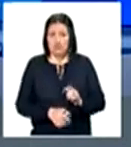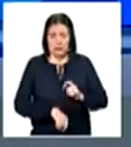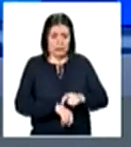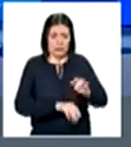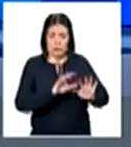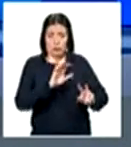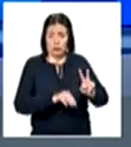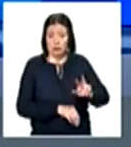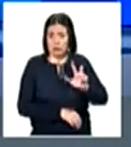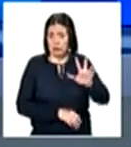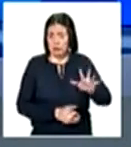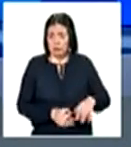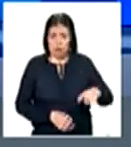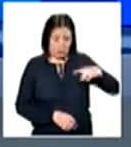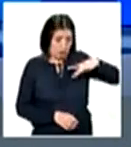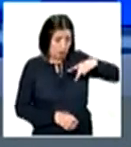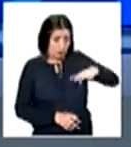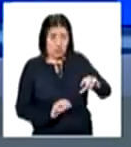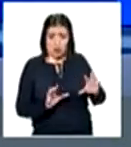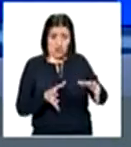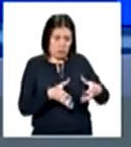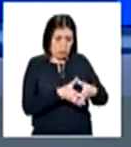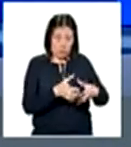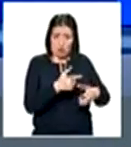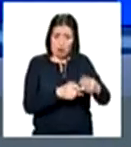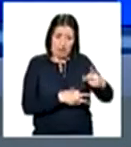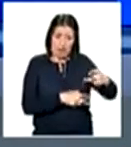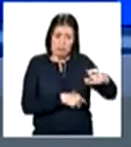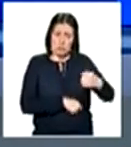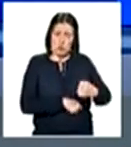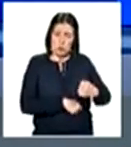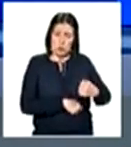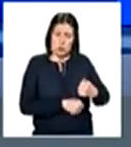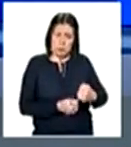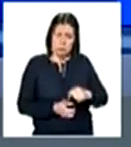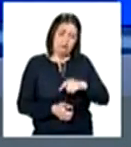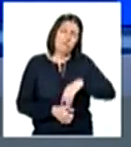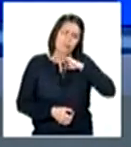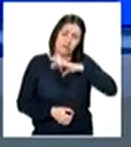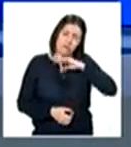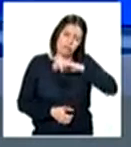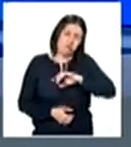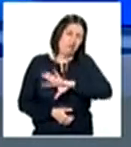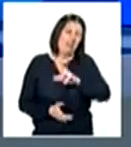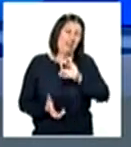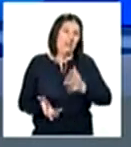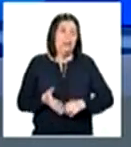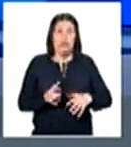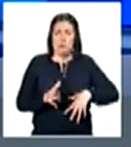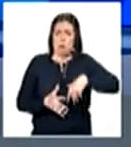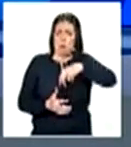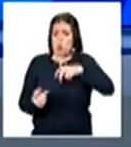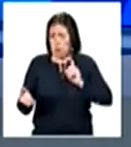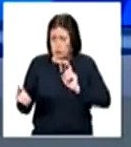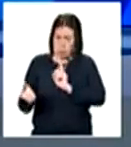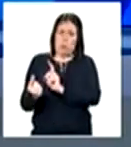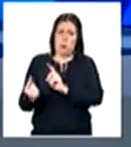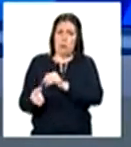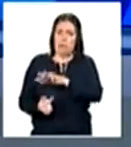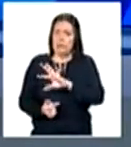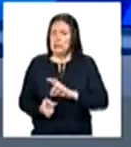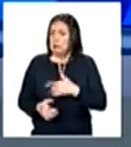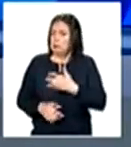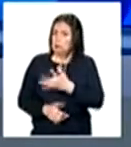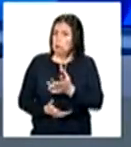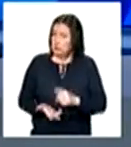12:35 y en Chile, un grupo de vecinos cansados de la delincuencia embaló literalmente a un ladrón, esto en plena calle. Así es, el delincuente permaneció así por varias